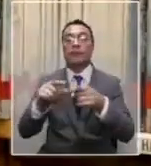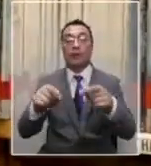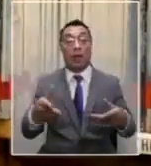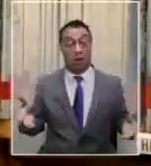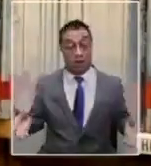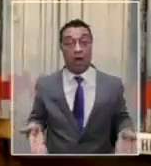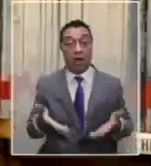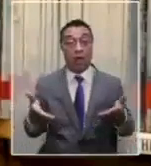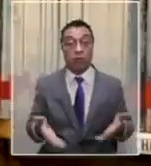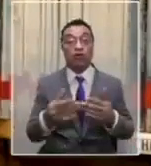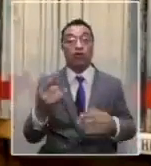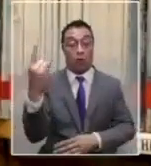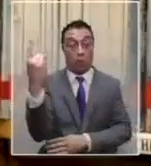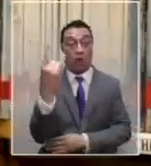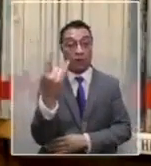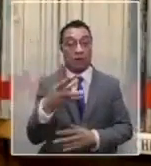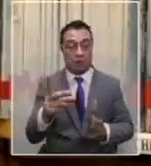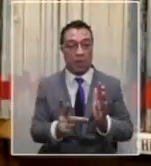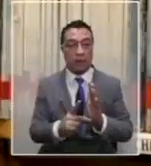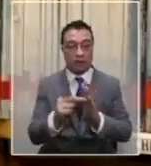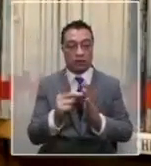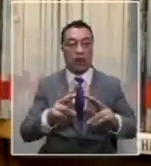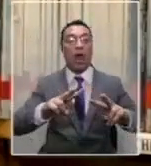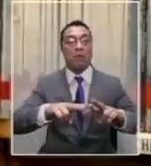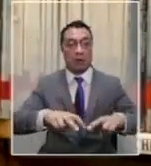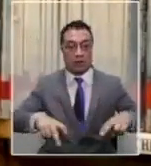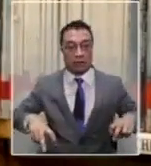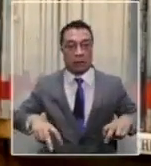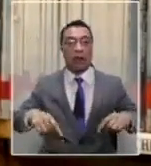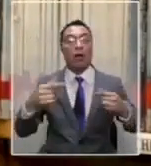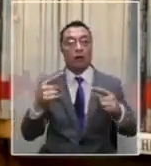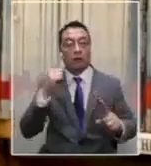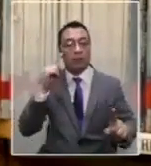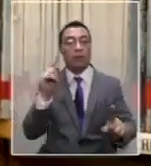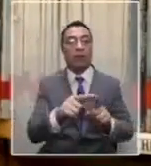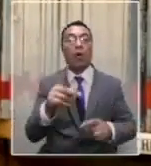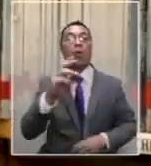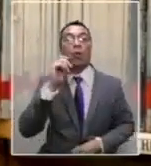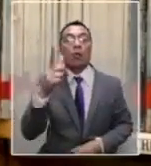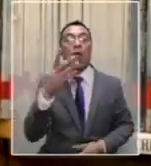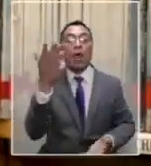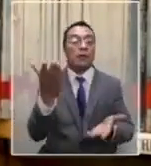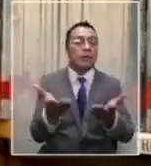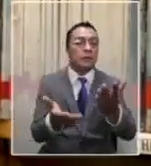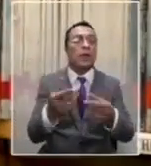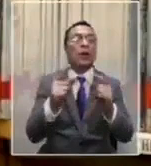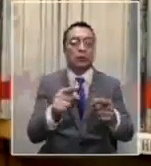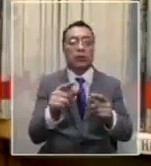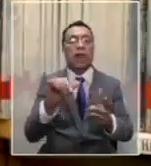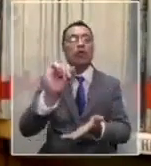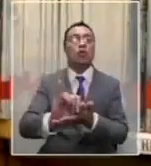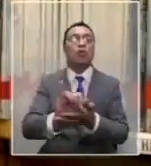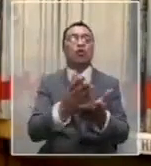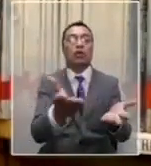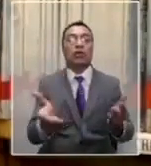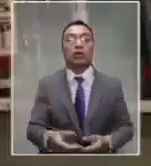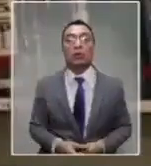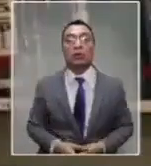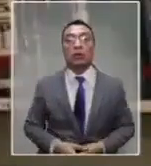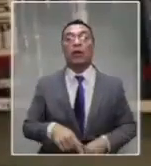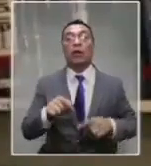este impulso, ¿no?, de la universidad para desarrollar la investigación específicamente. ¿Cuáles son esas medidas que ha tomado la